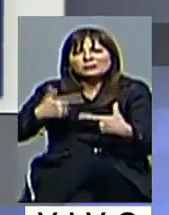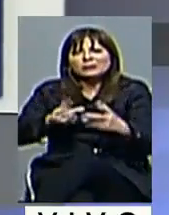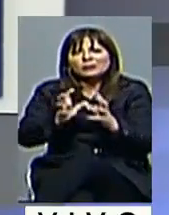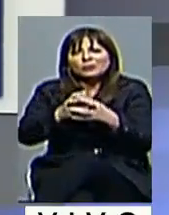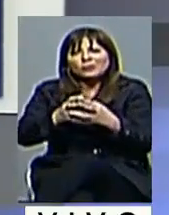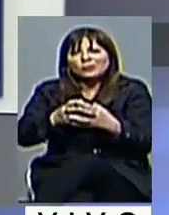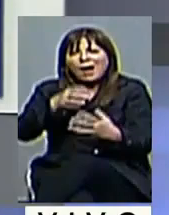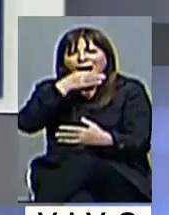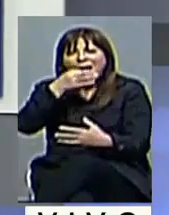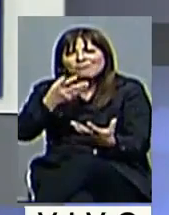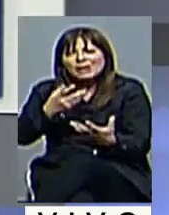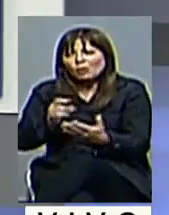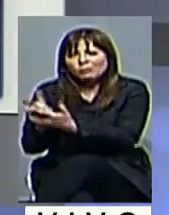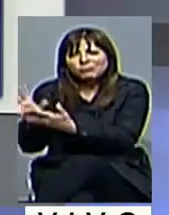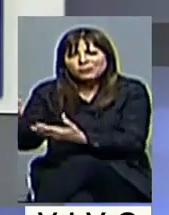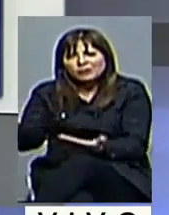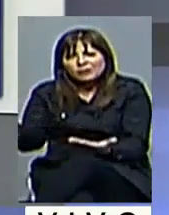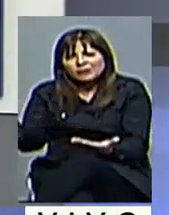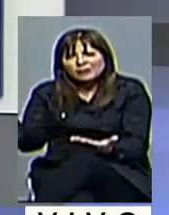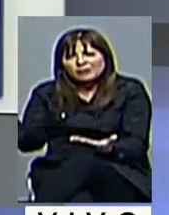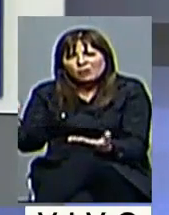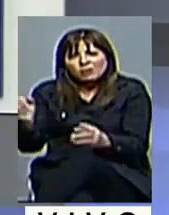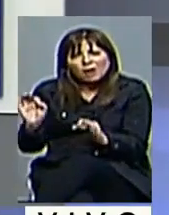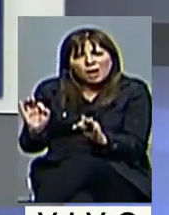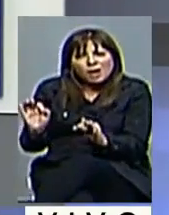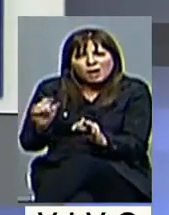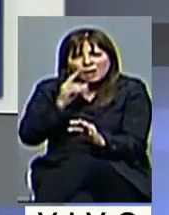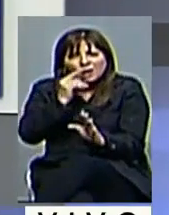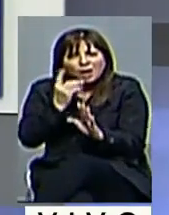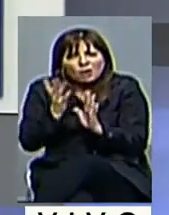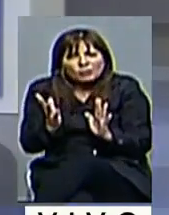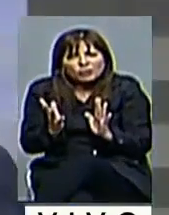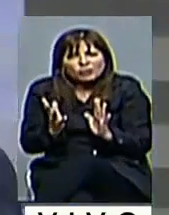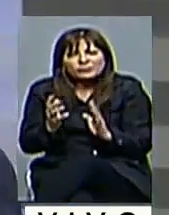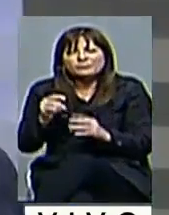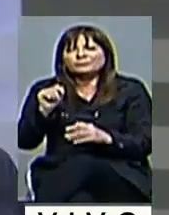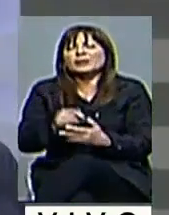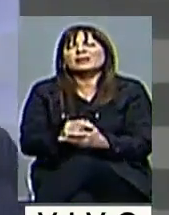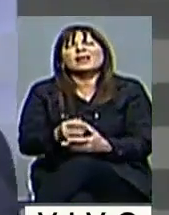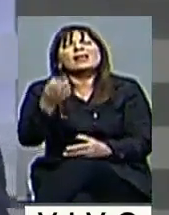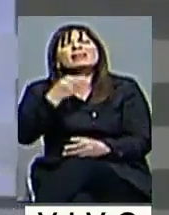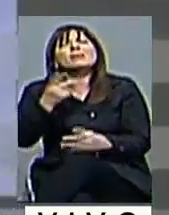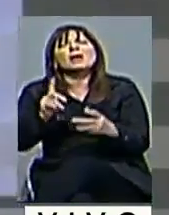habla de una eventual expulsión de la misma. Claro. Ahora, dime una cosa, y en el caso